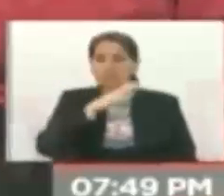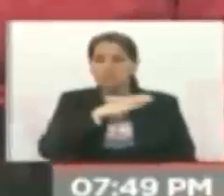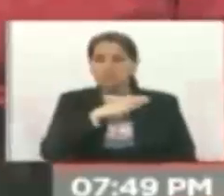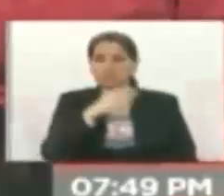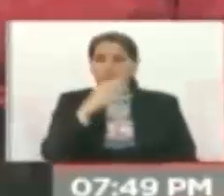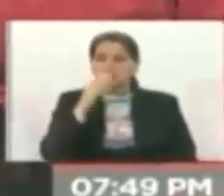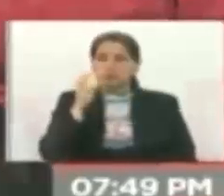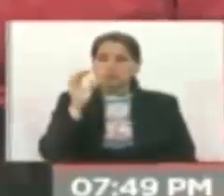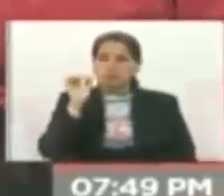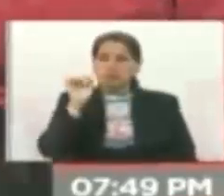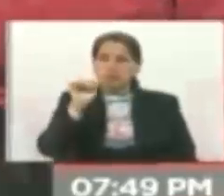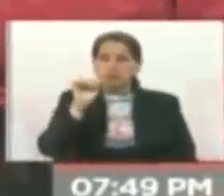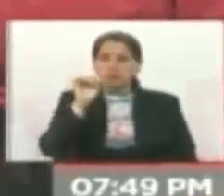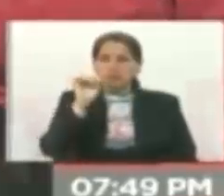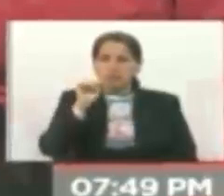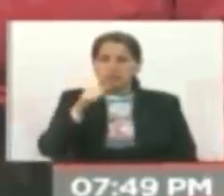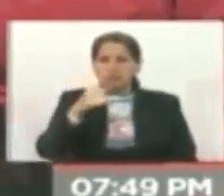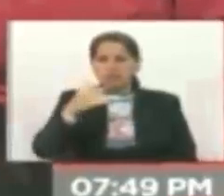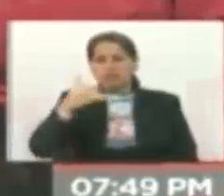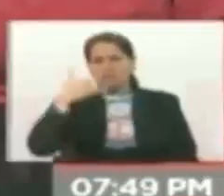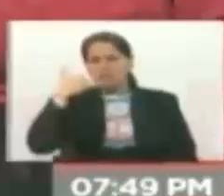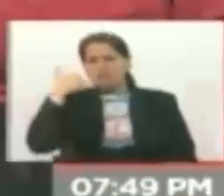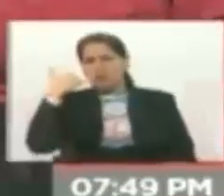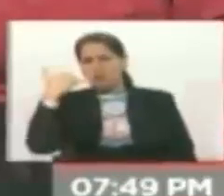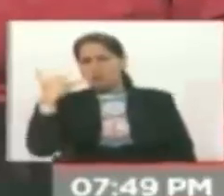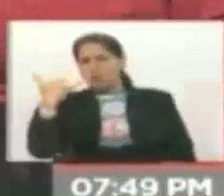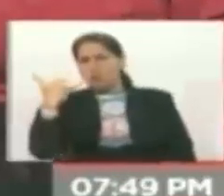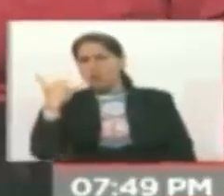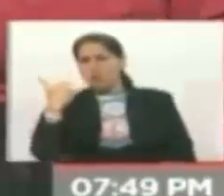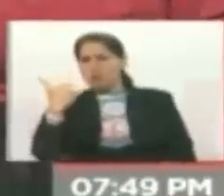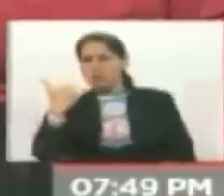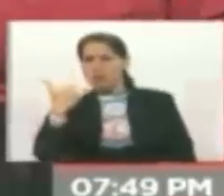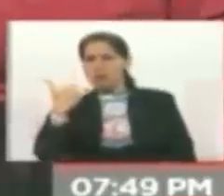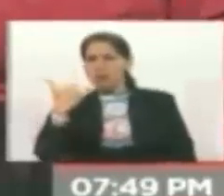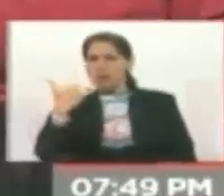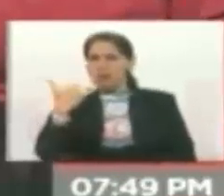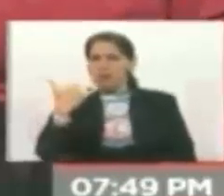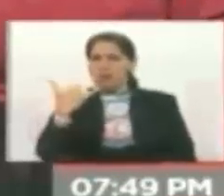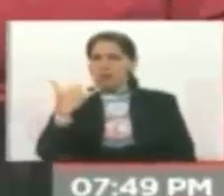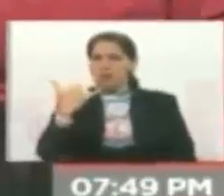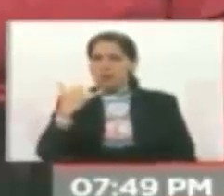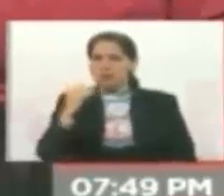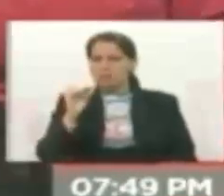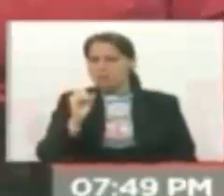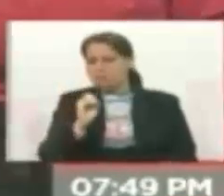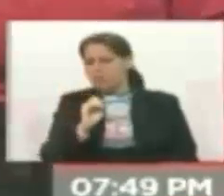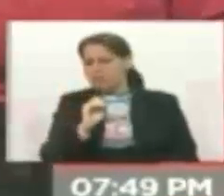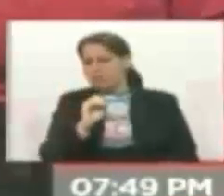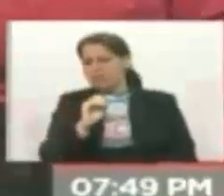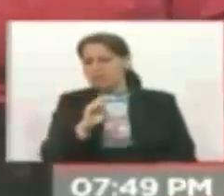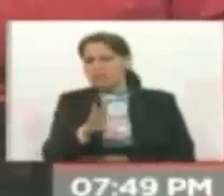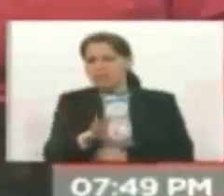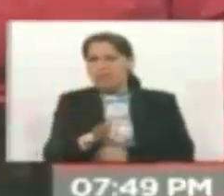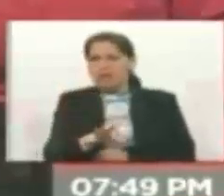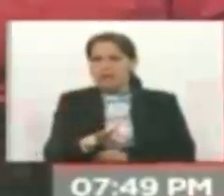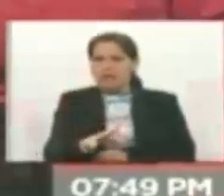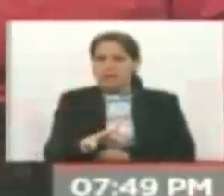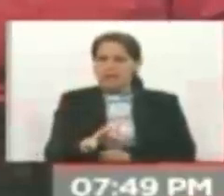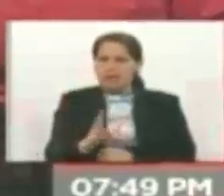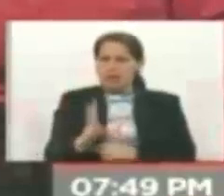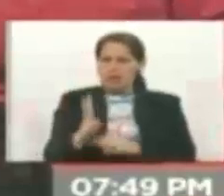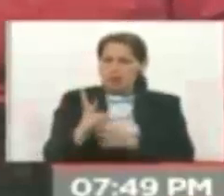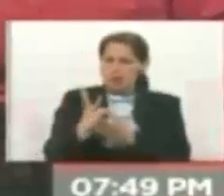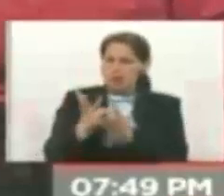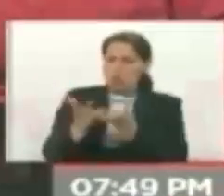el proceso de carnetización del partido. En la rueda de prensa del PSV por Venezolana de Televisión. A ellos no les